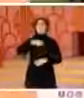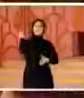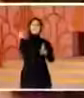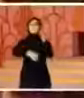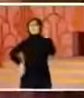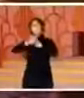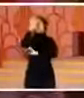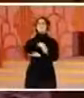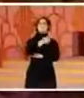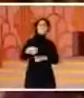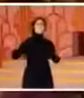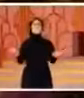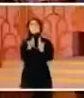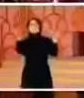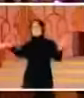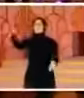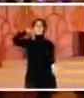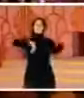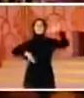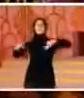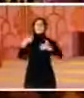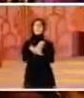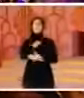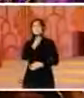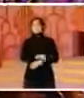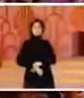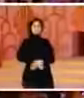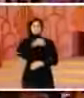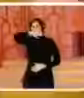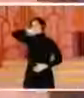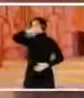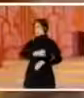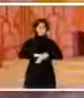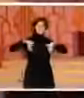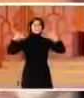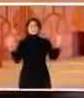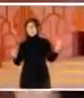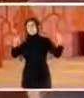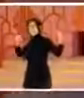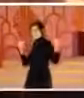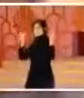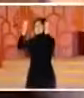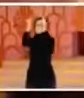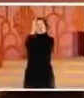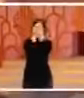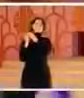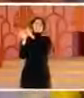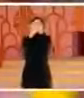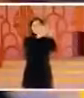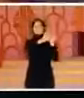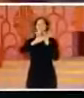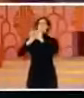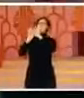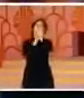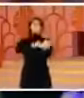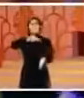no no todo pasión es poder estar contigo